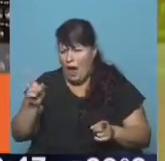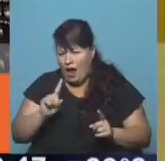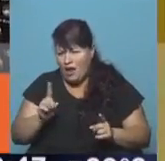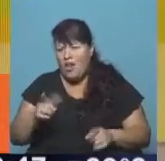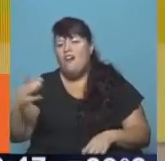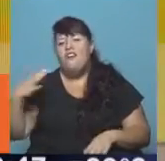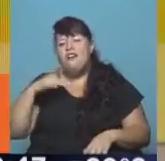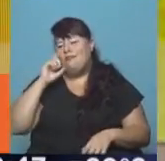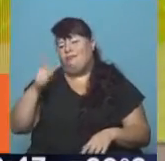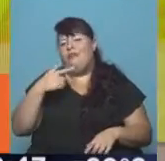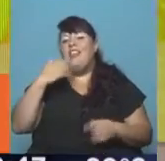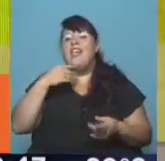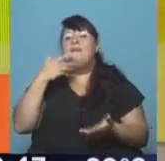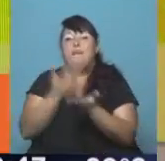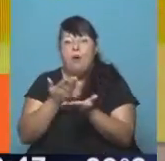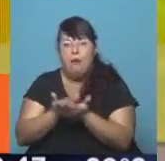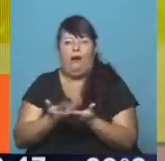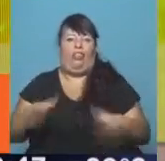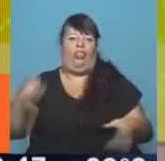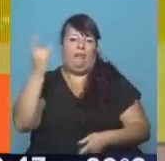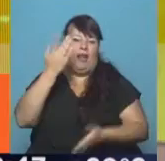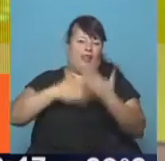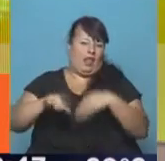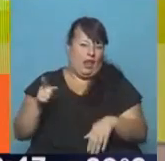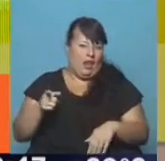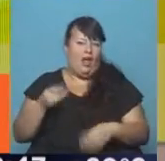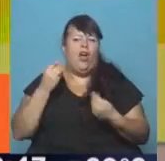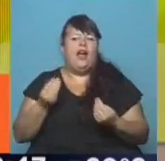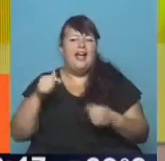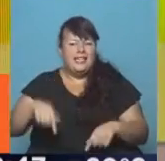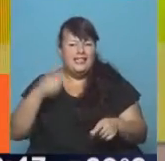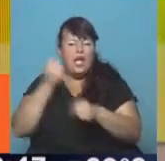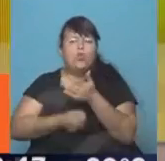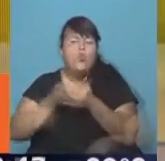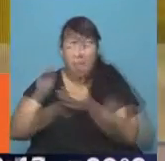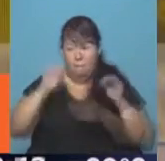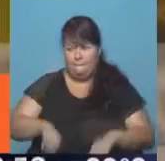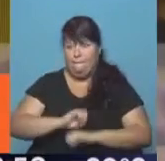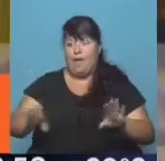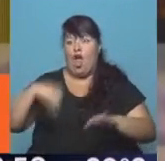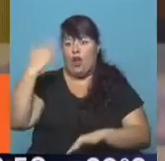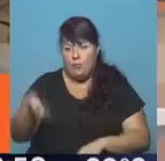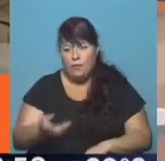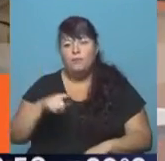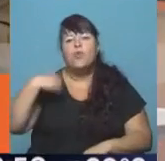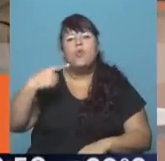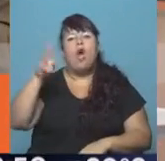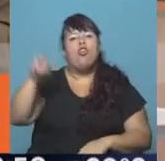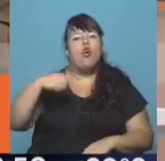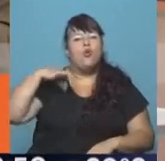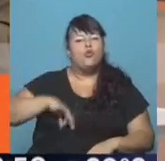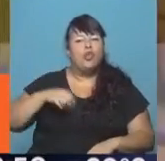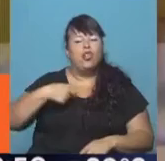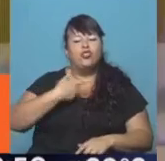faltan a la verdad cuando plantean la cuestión en términos de que esta es una pelea que tiene que ver con el kirchnerismo por último cuando empiezan a cobrar el salario